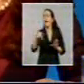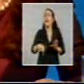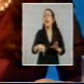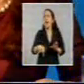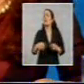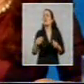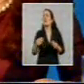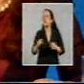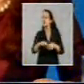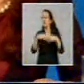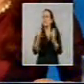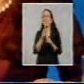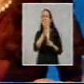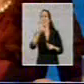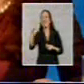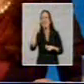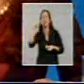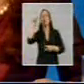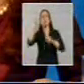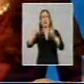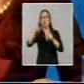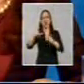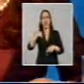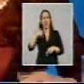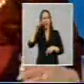que más de